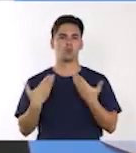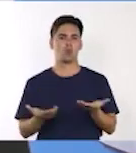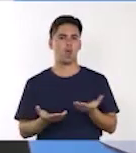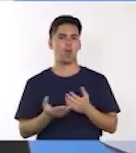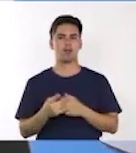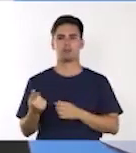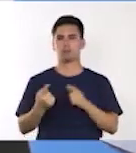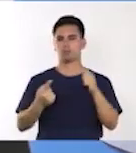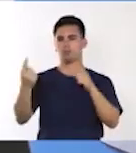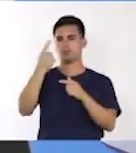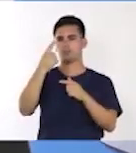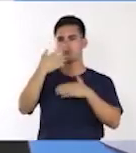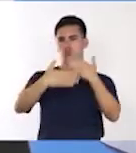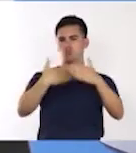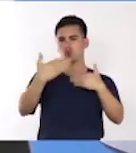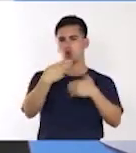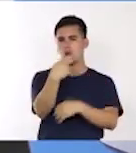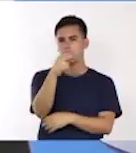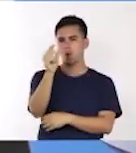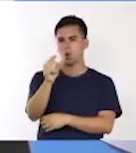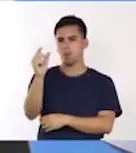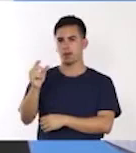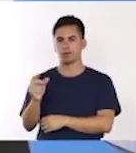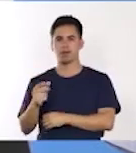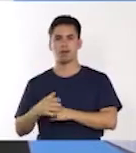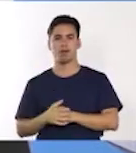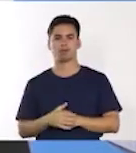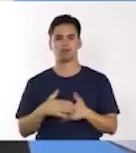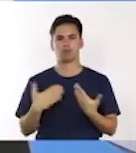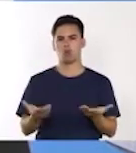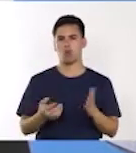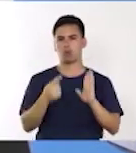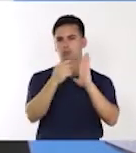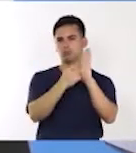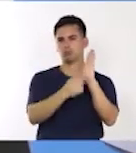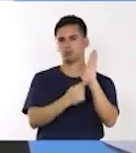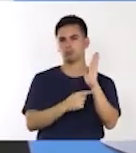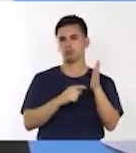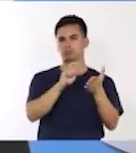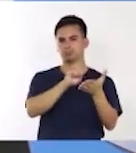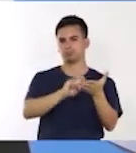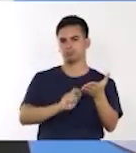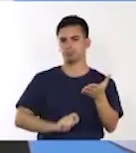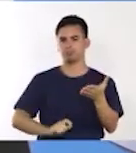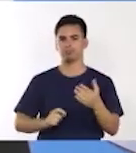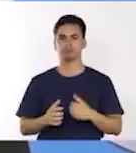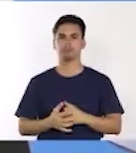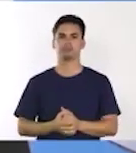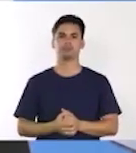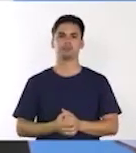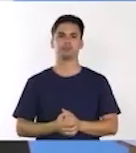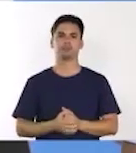puede ser el consumismo, como puede ser el individualismo, el egocentrismo.